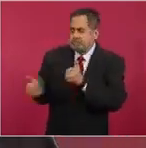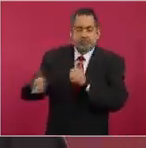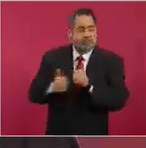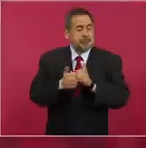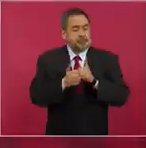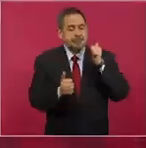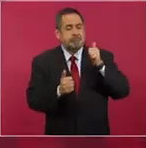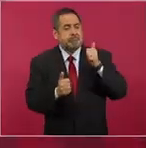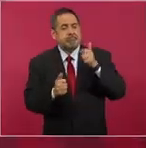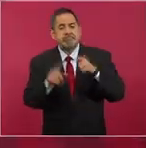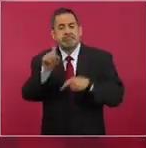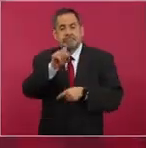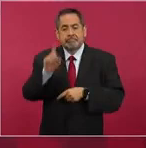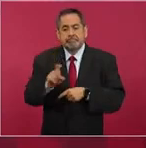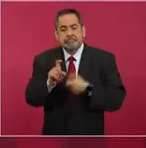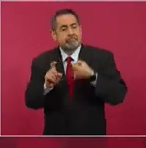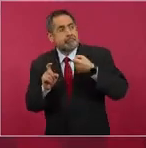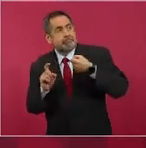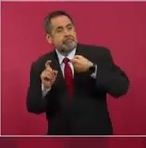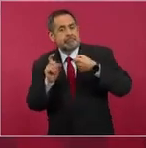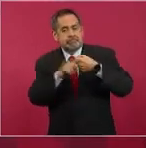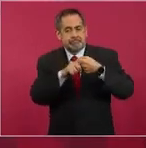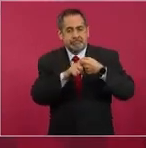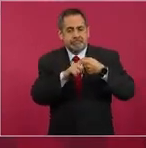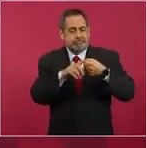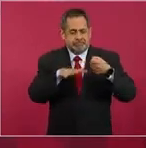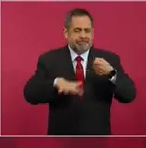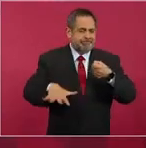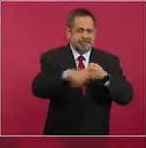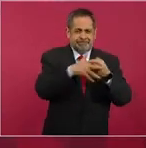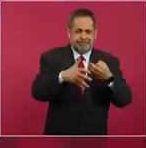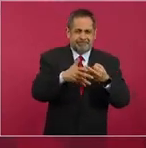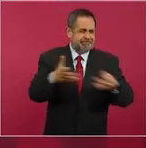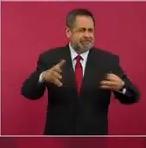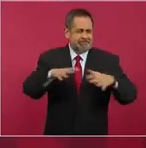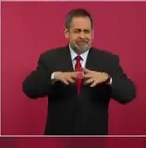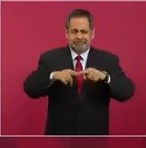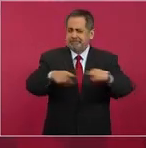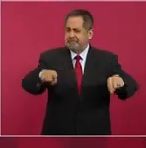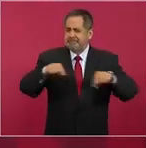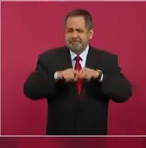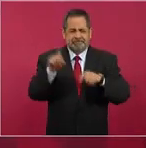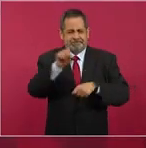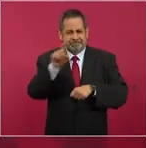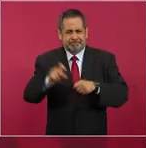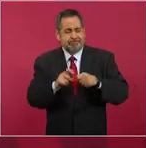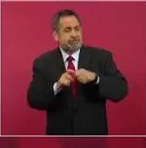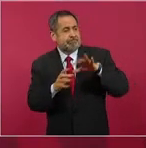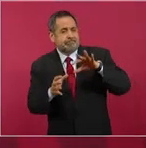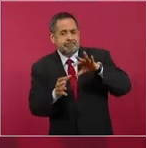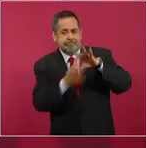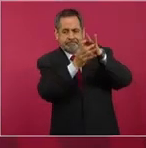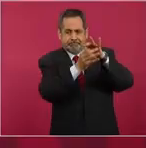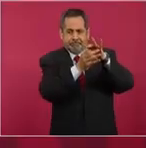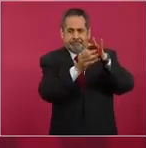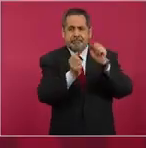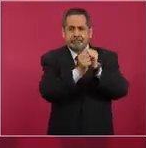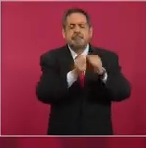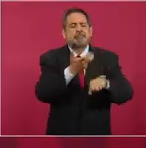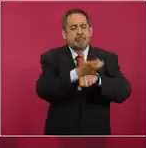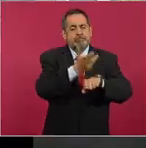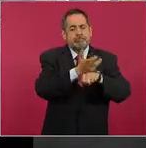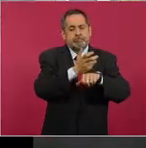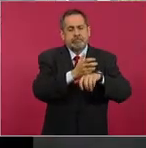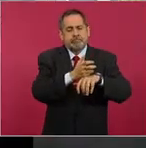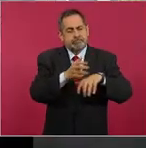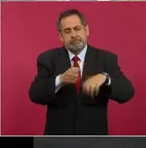en incorporación de ese territorio que pertenecía a México a Estados Unidos.